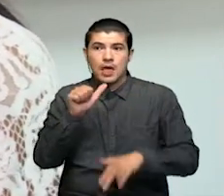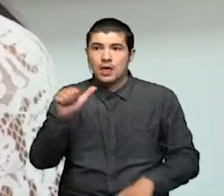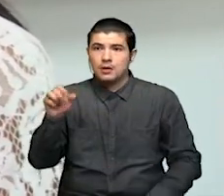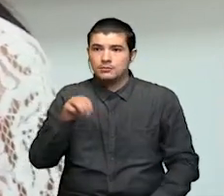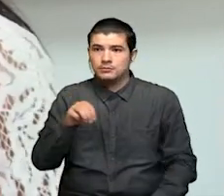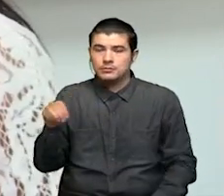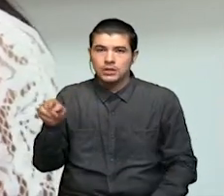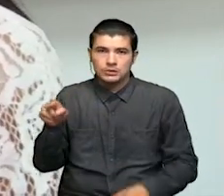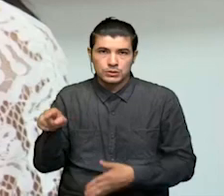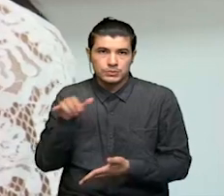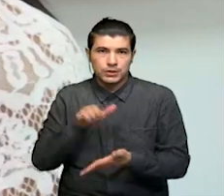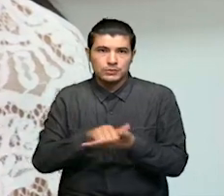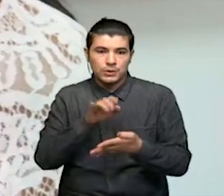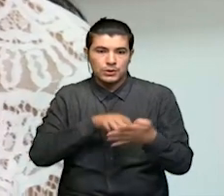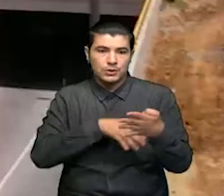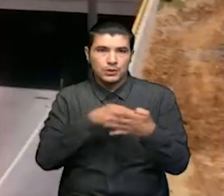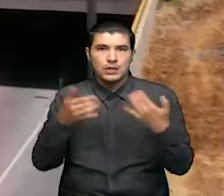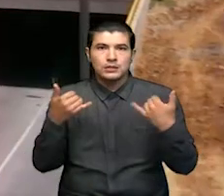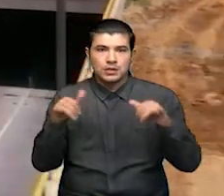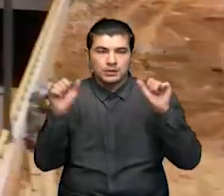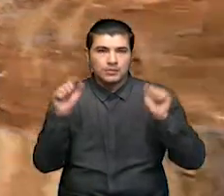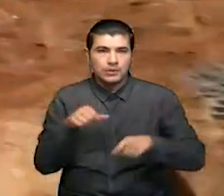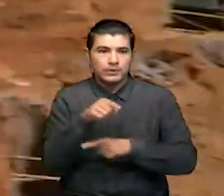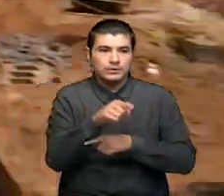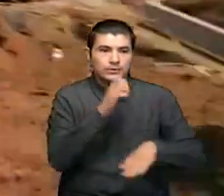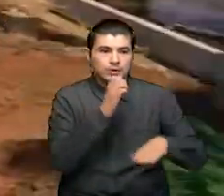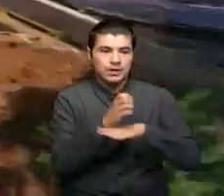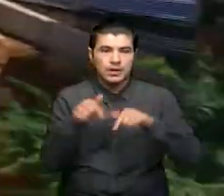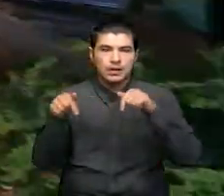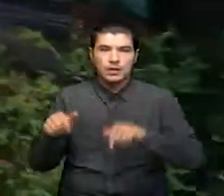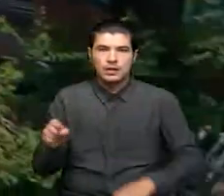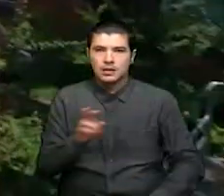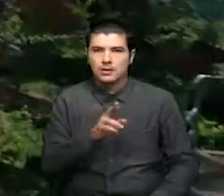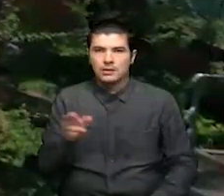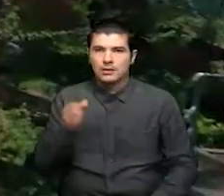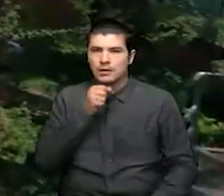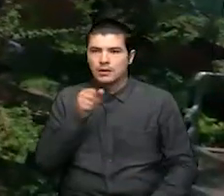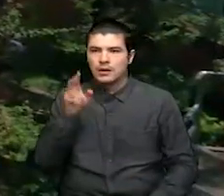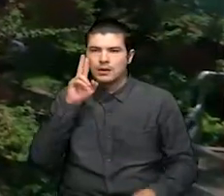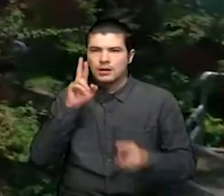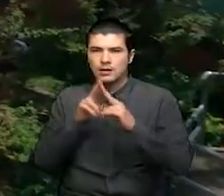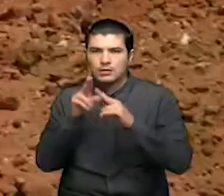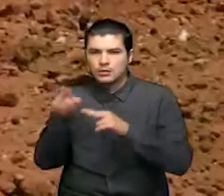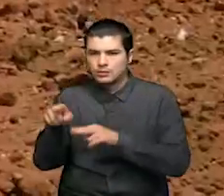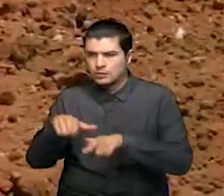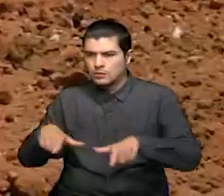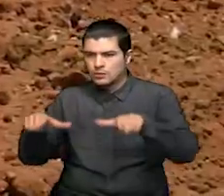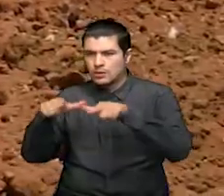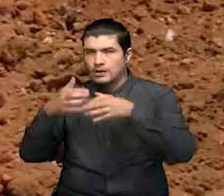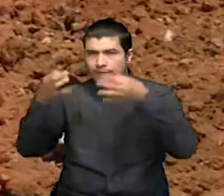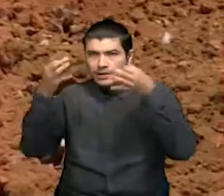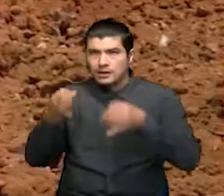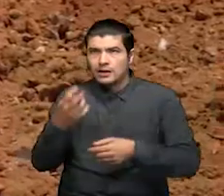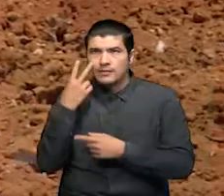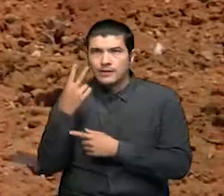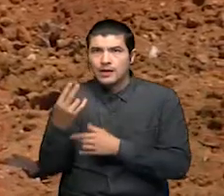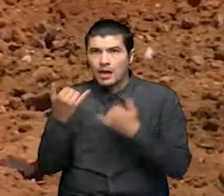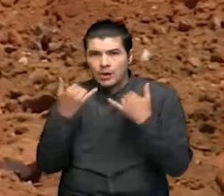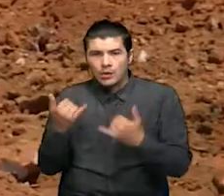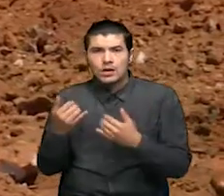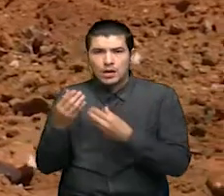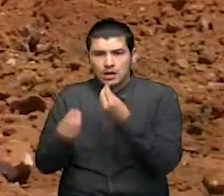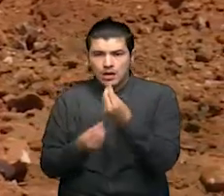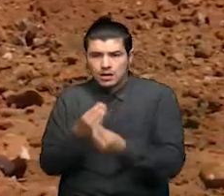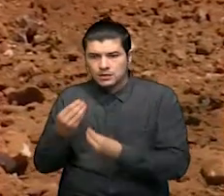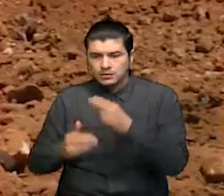cronograma aprobado por la entidad oriente noticias realizó un recorrido por el lugar y pudo confirmar que actualmente se están realizando